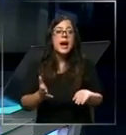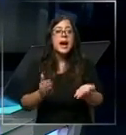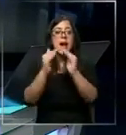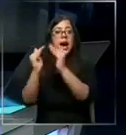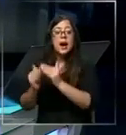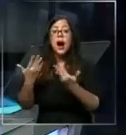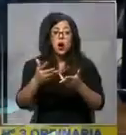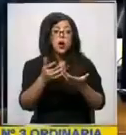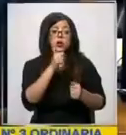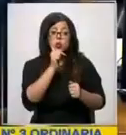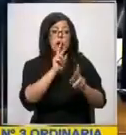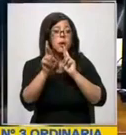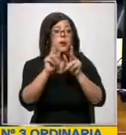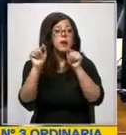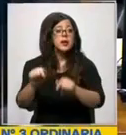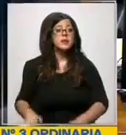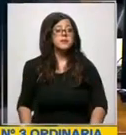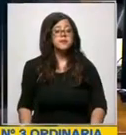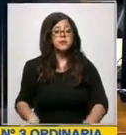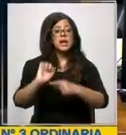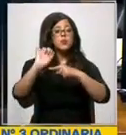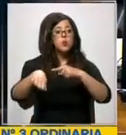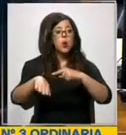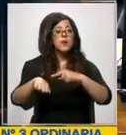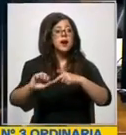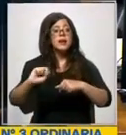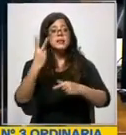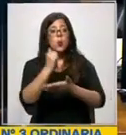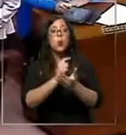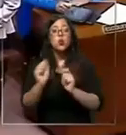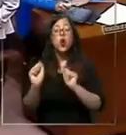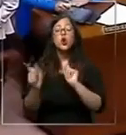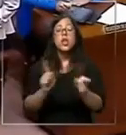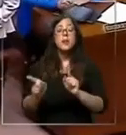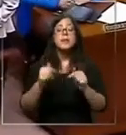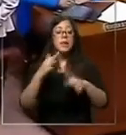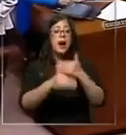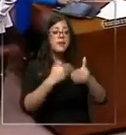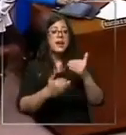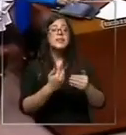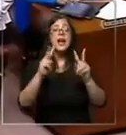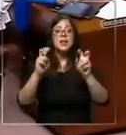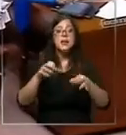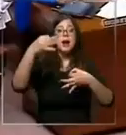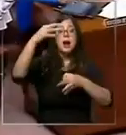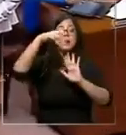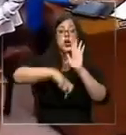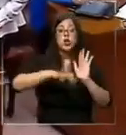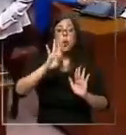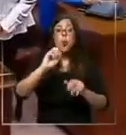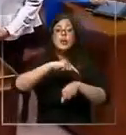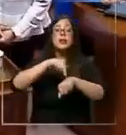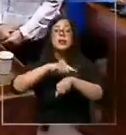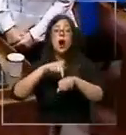nota. Se da por aprobado en segundo trámite. Avanzan las 40 horas en el Congreso